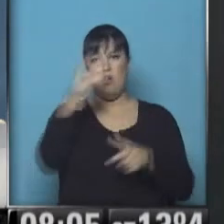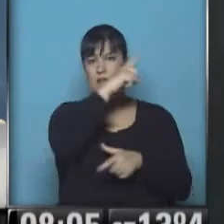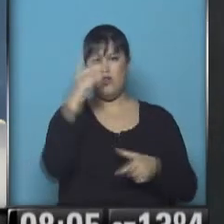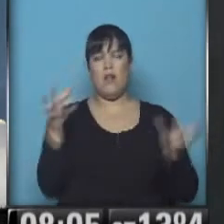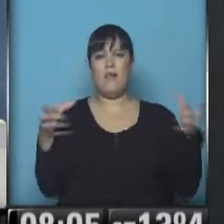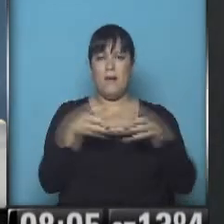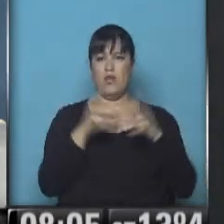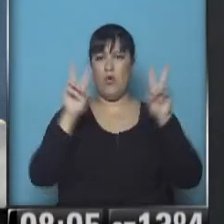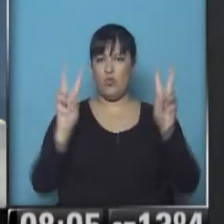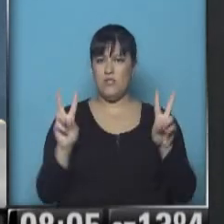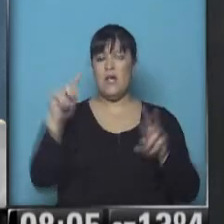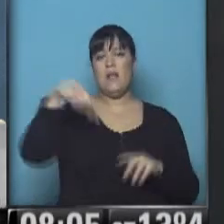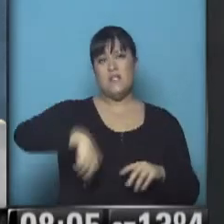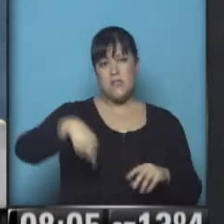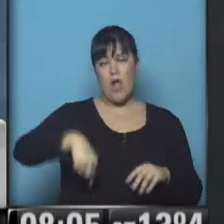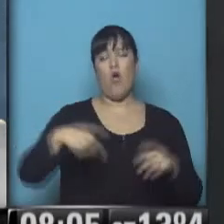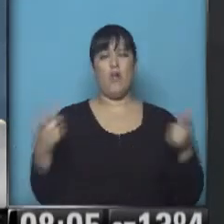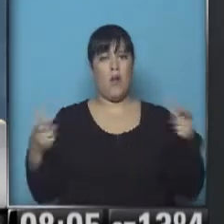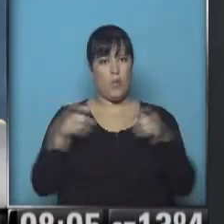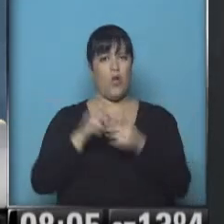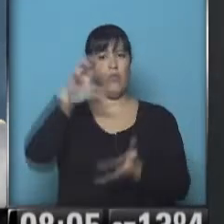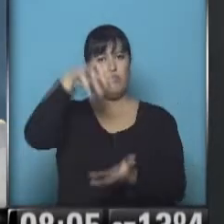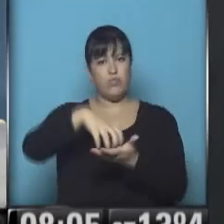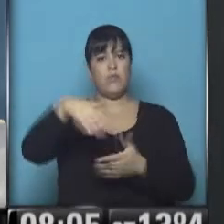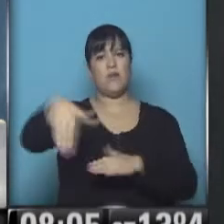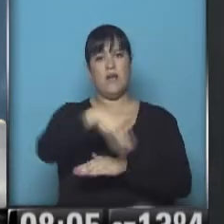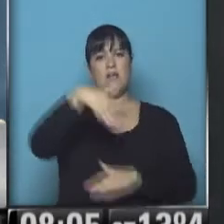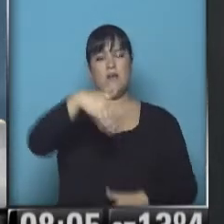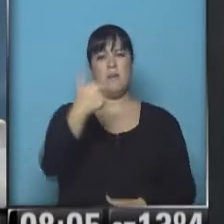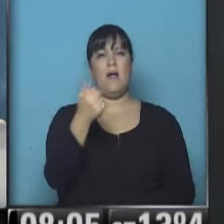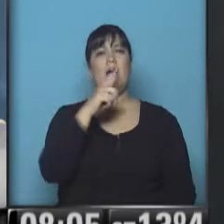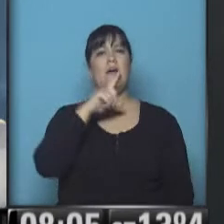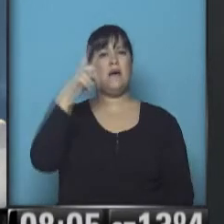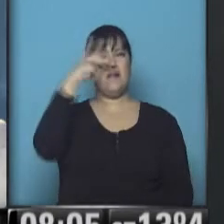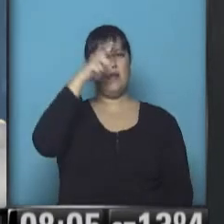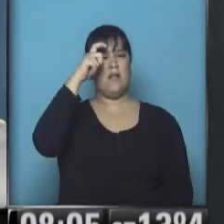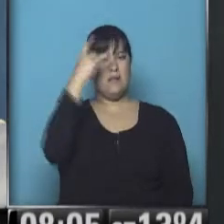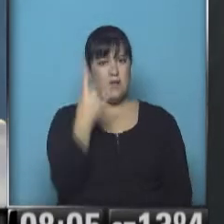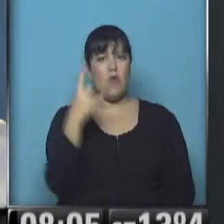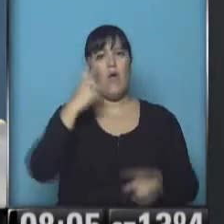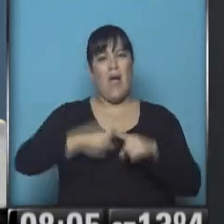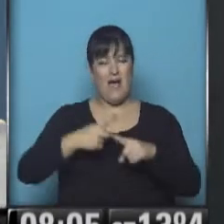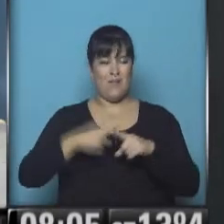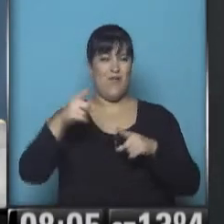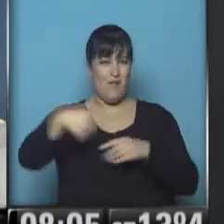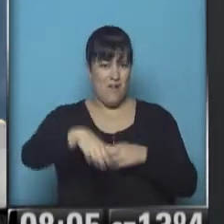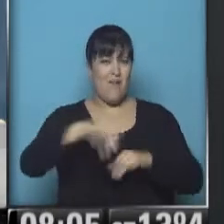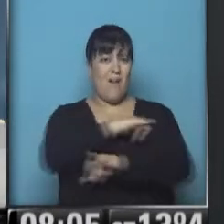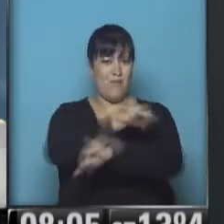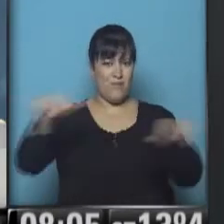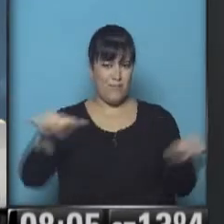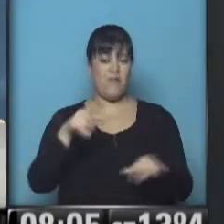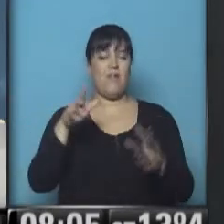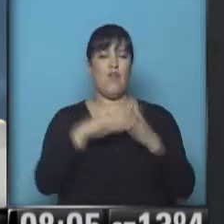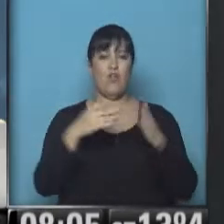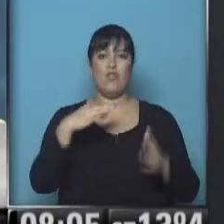tendrá su reunión en el día de hoy en la sede de la calle Mateu, con posterioridad al acto de promulgación del Código Civil Unificado,